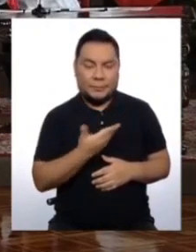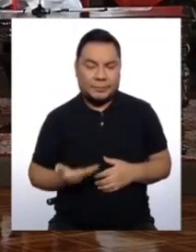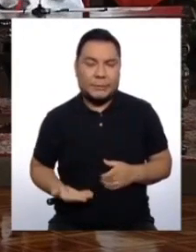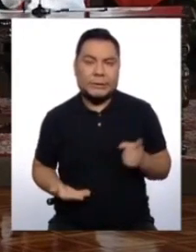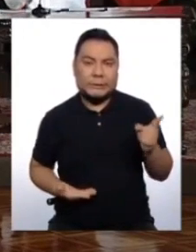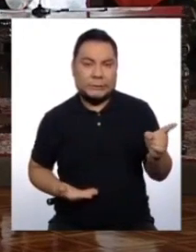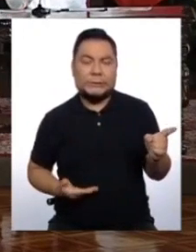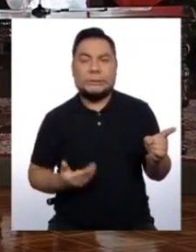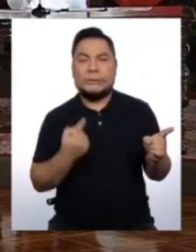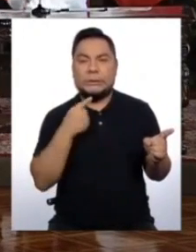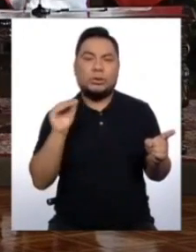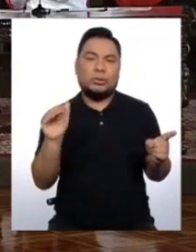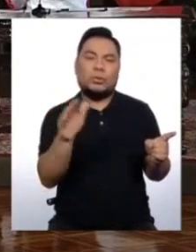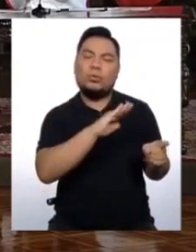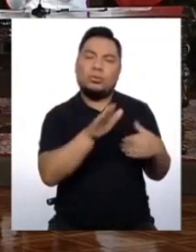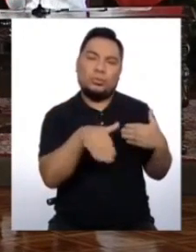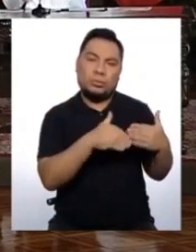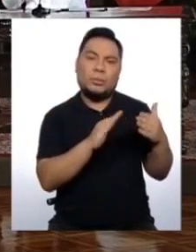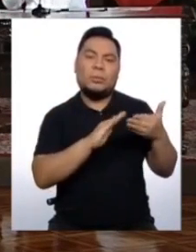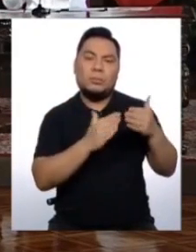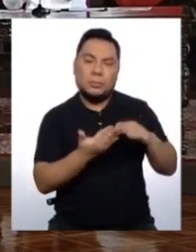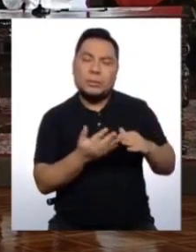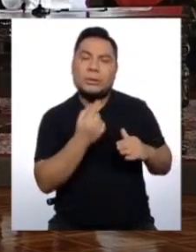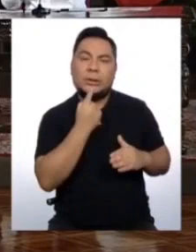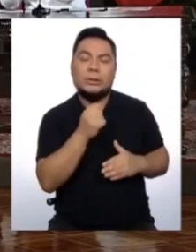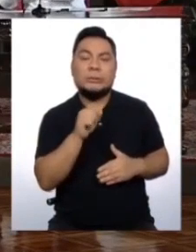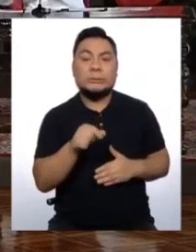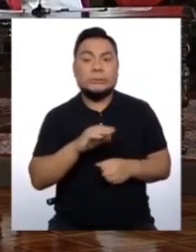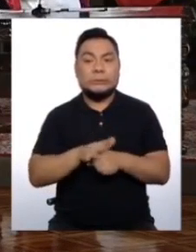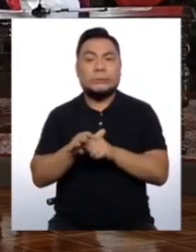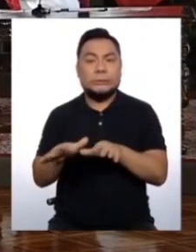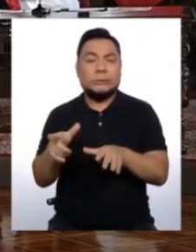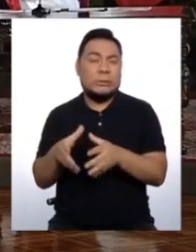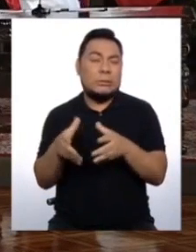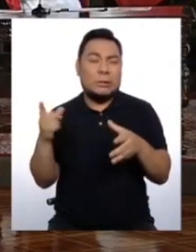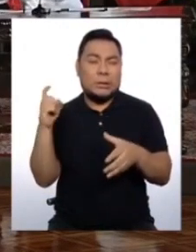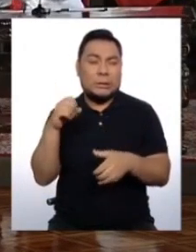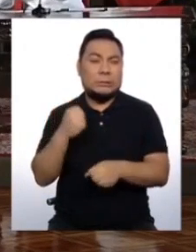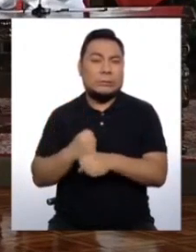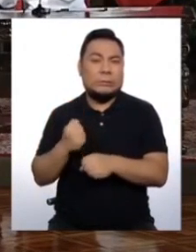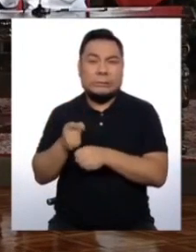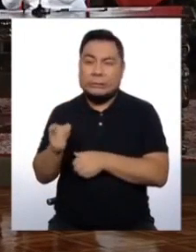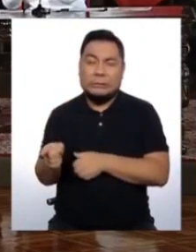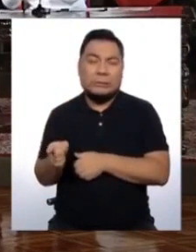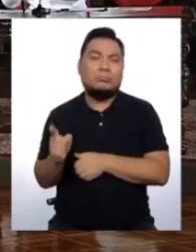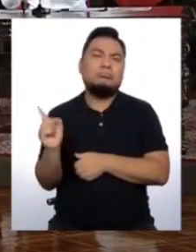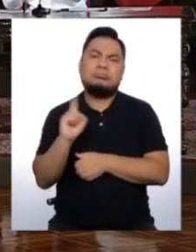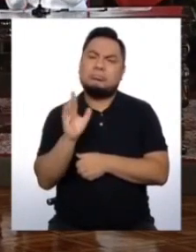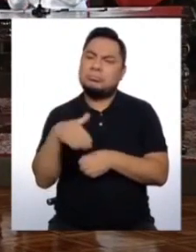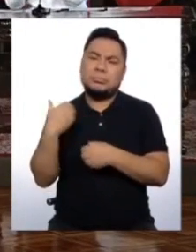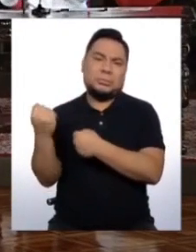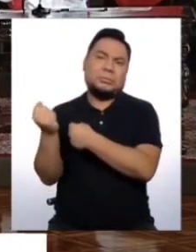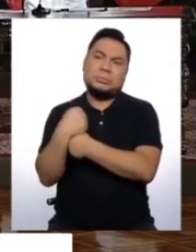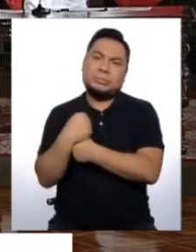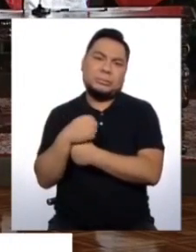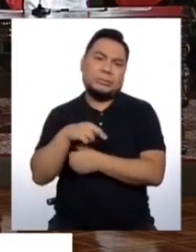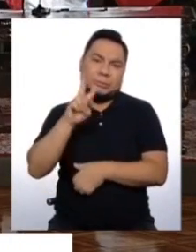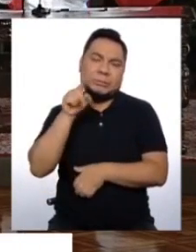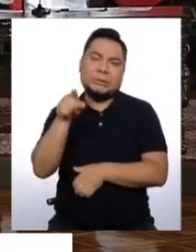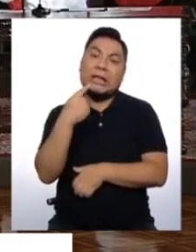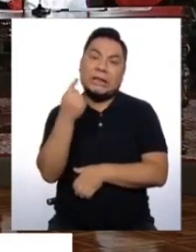presidente de la República a toda la población, señalando que un virus, por más complejo que sea, no puede vencer a un